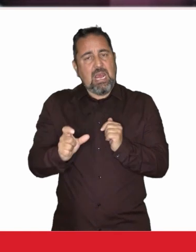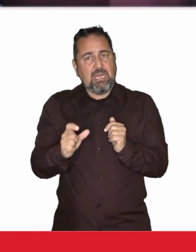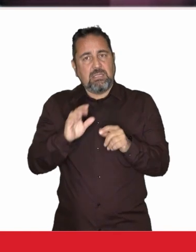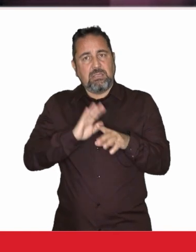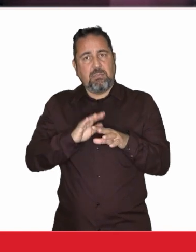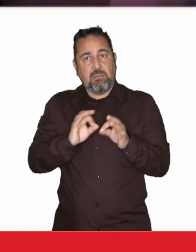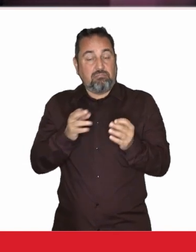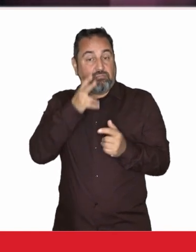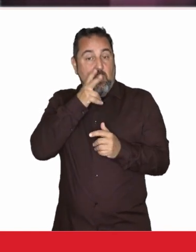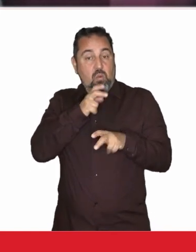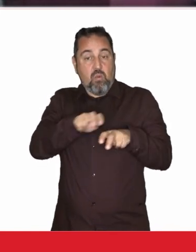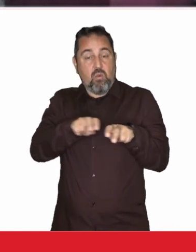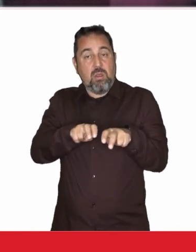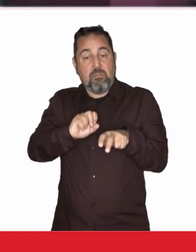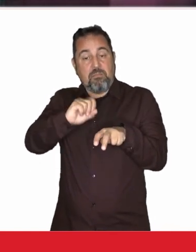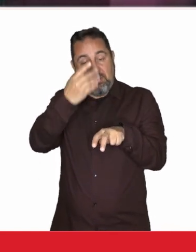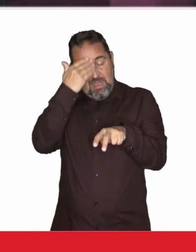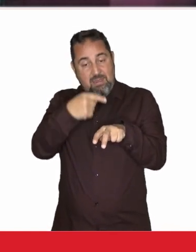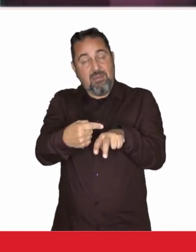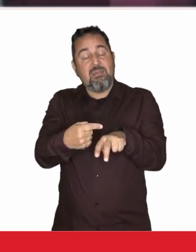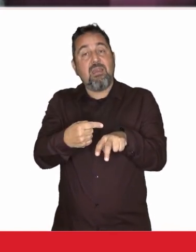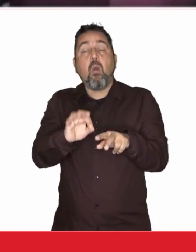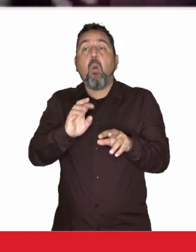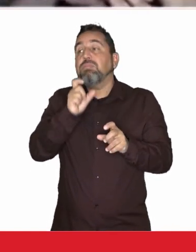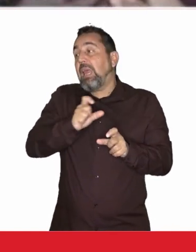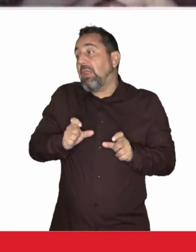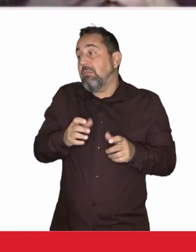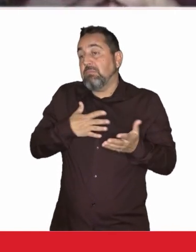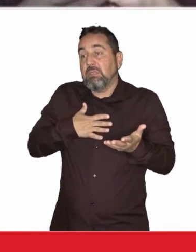con la gente que va en business que con la gente